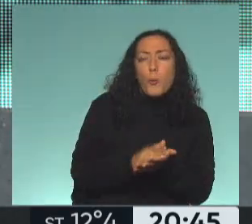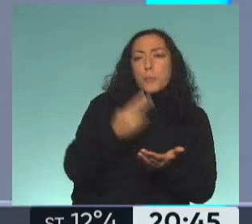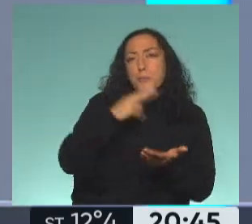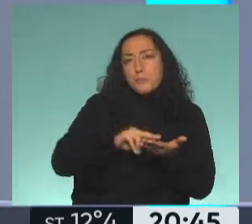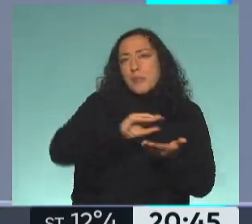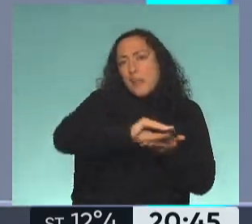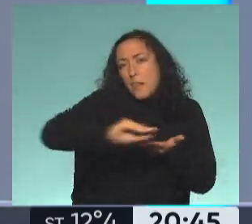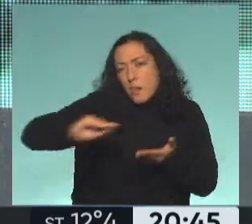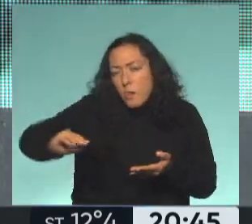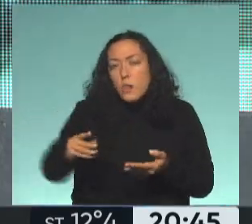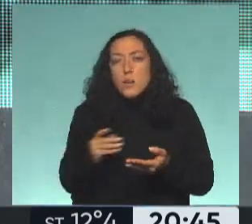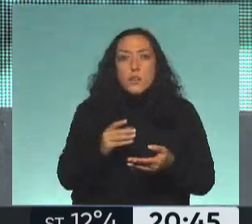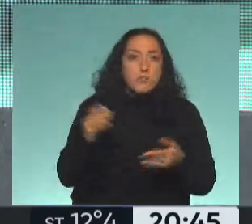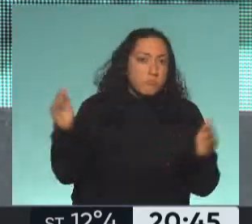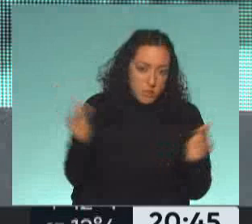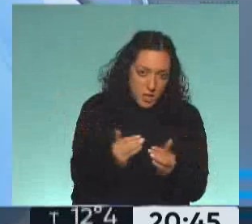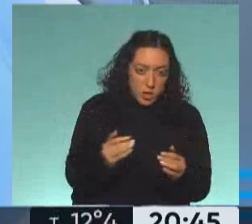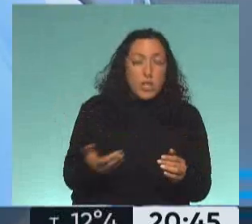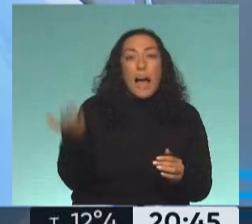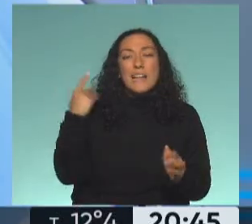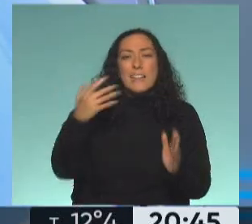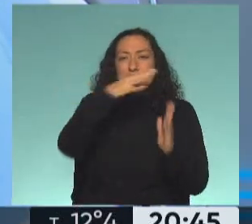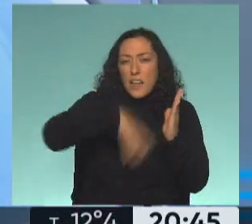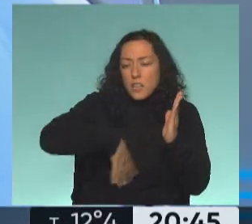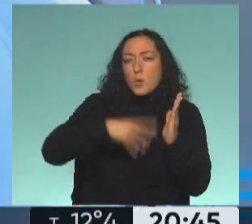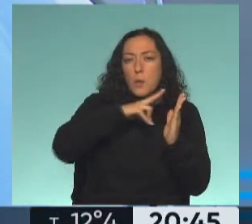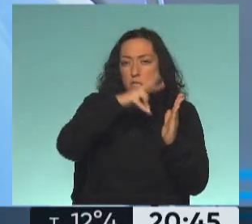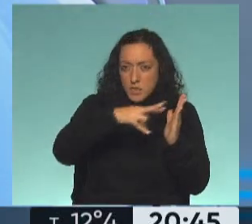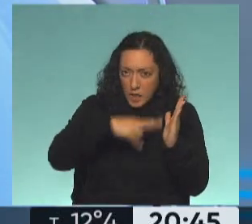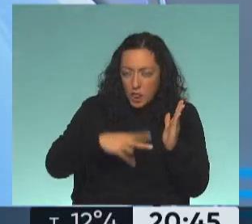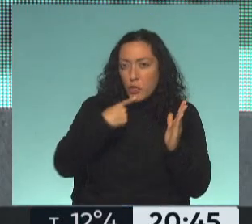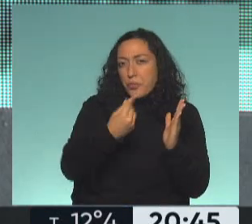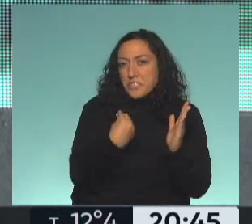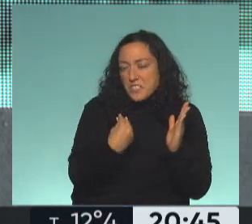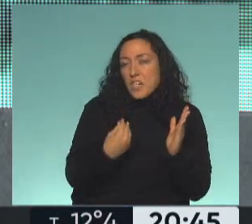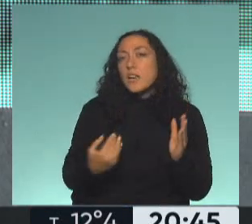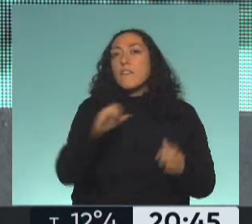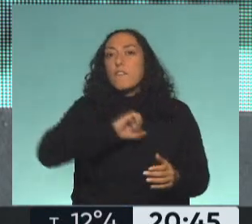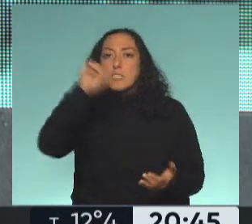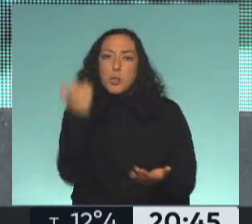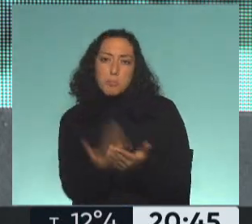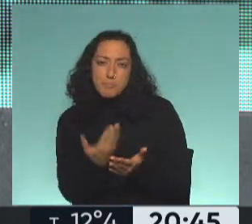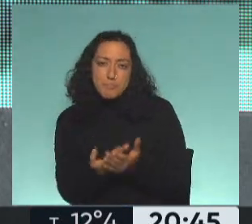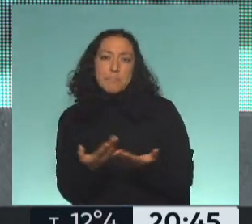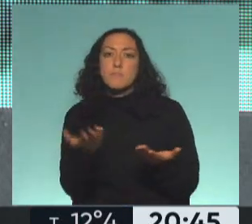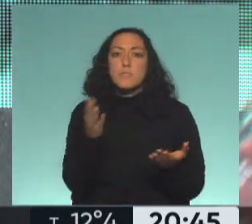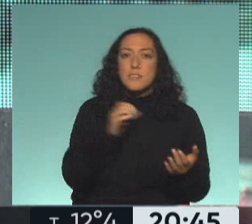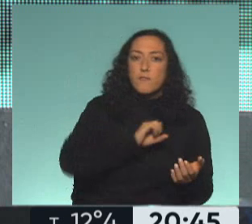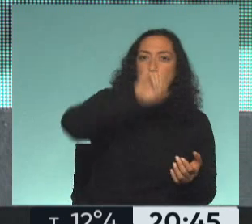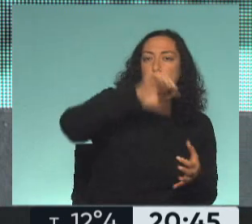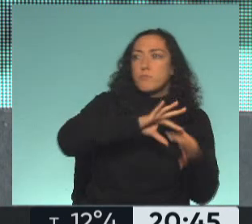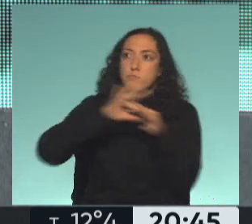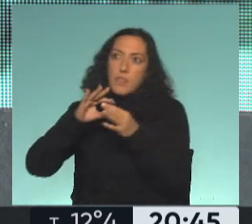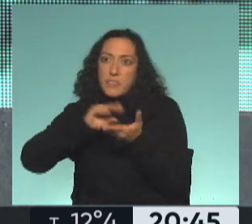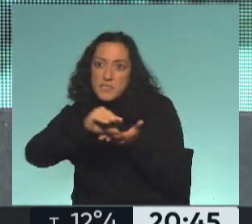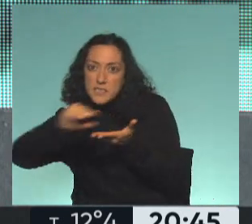muchísimo. Muchísimo. Estaba leyendo un artículo que plantea que gran parte de la inflación tiene que ver con la puja distributiva,